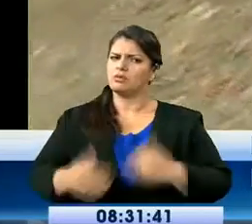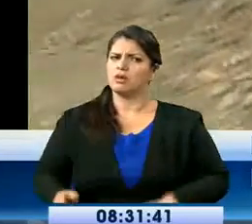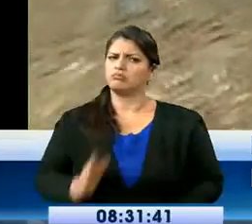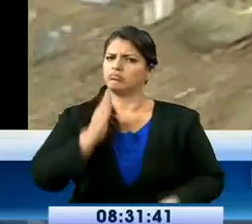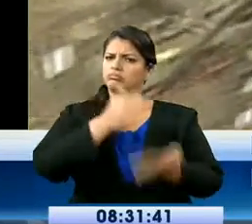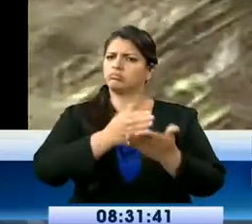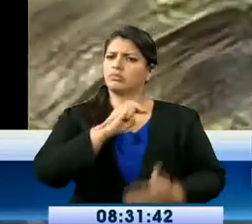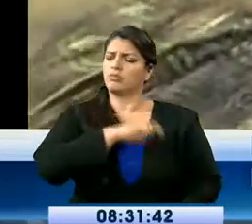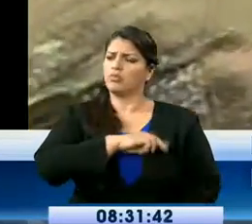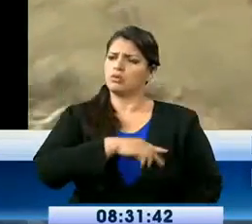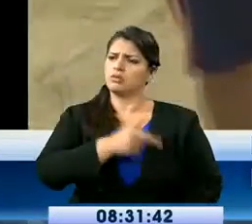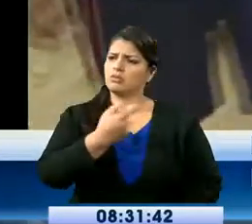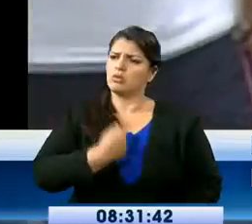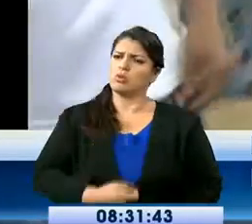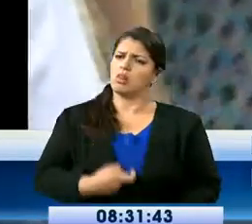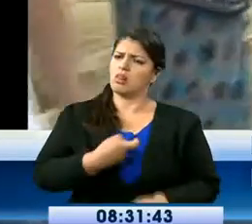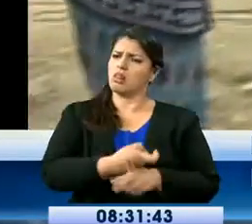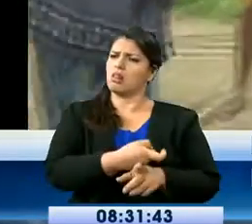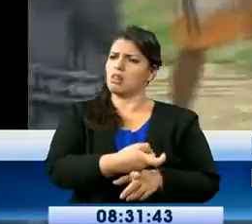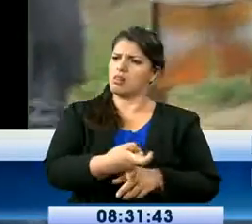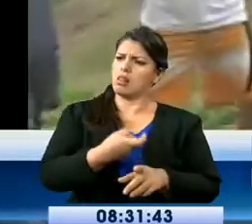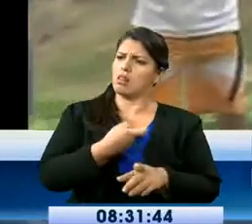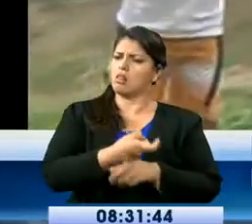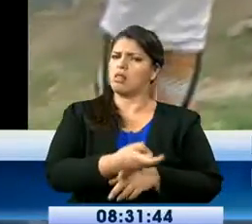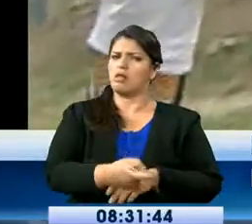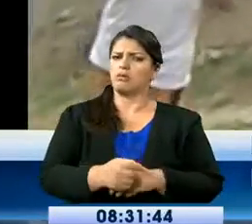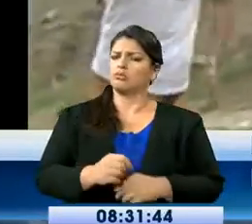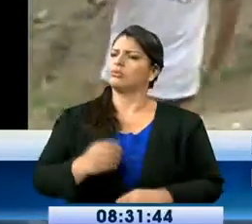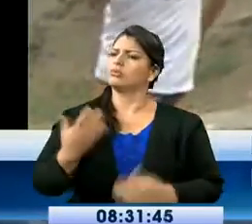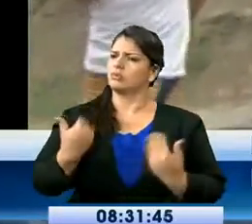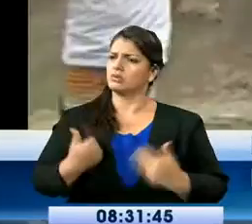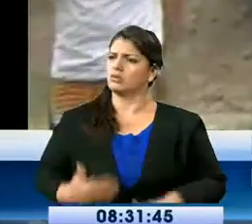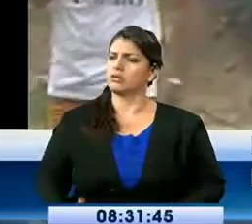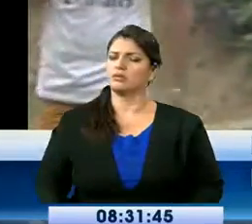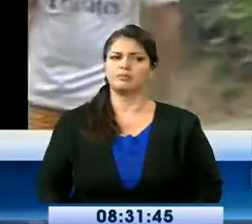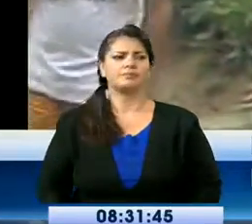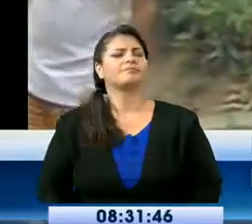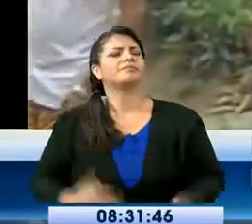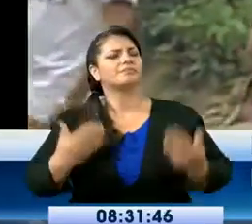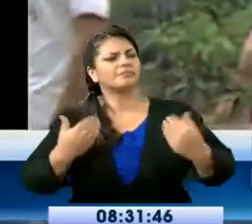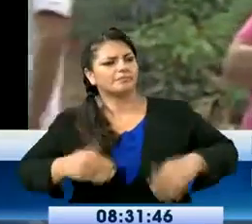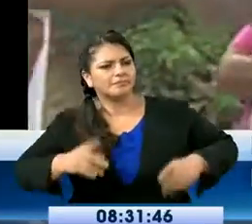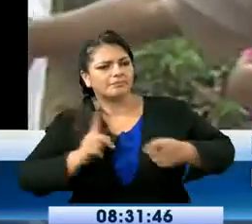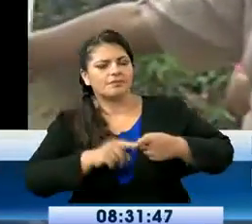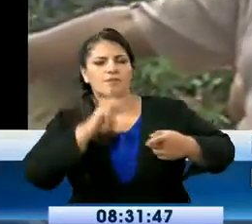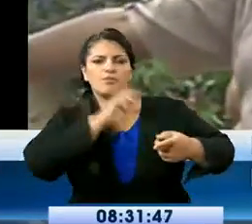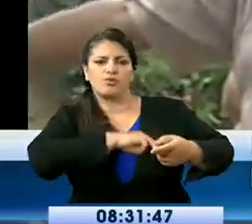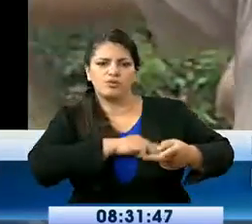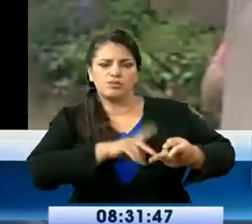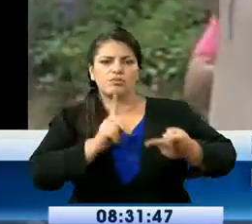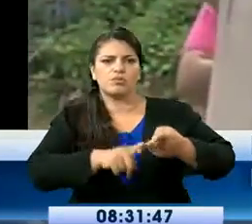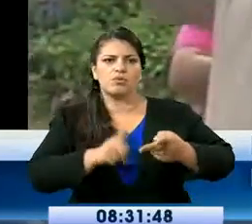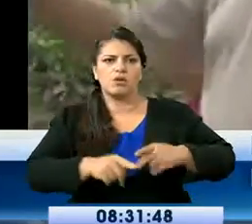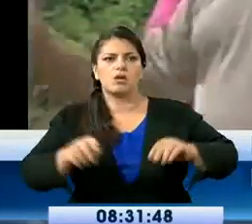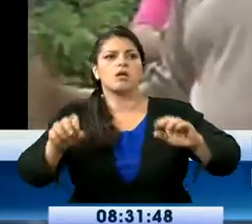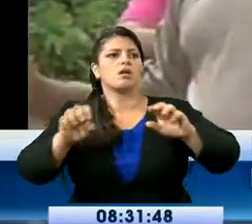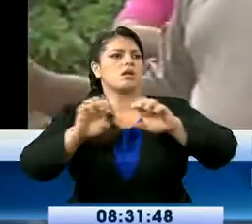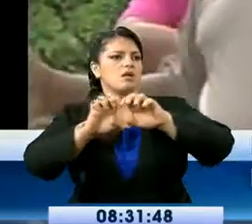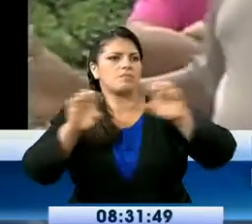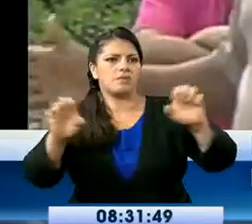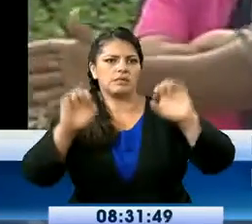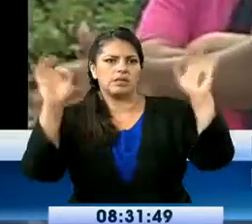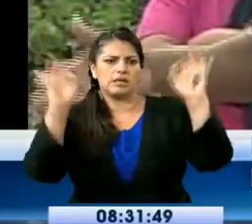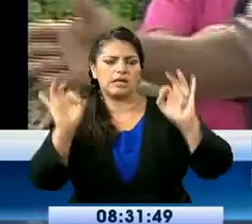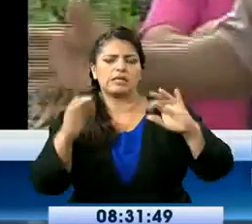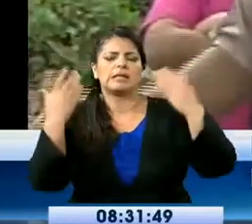venido hablando siempre al municipio, hemos ido a la empresa eléctrica, por estos postes nosotros tenemos aquí, y lo que nos han dicho